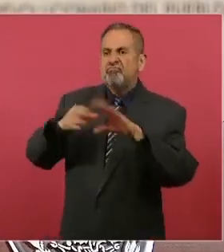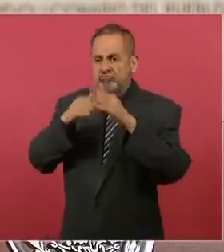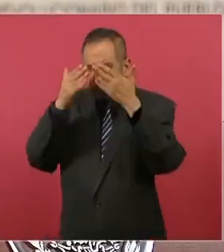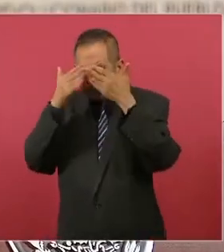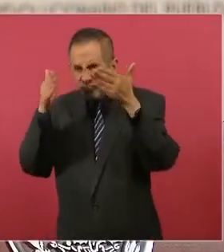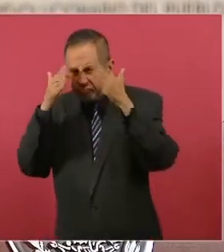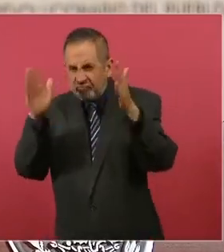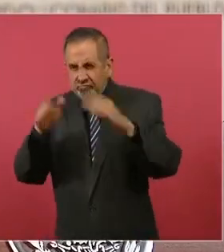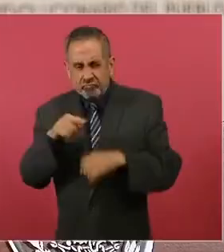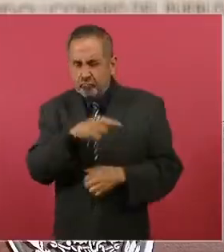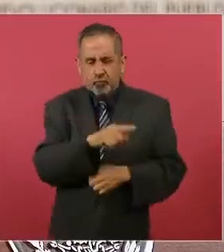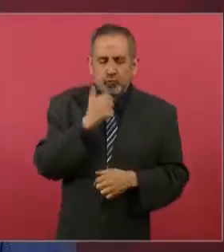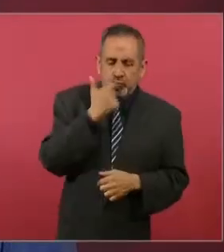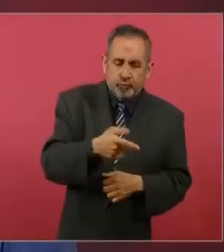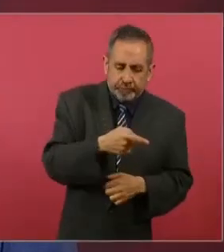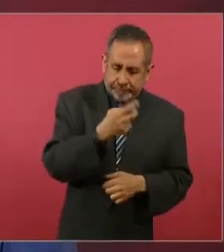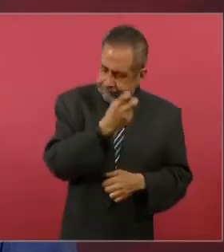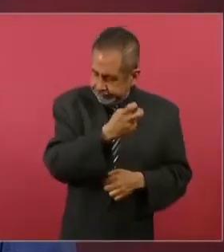distinto.